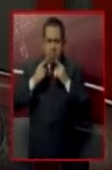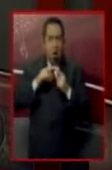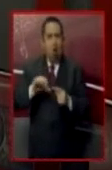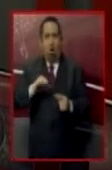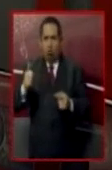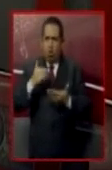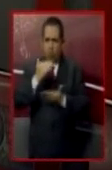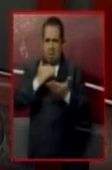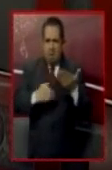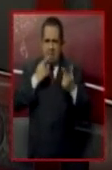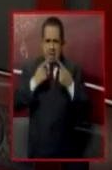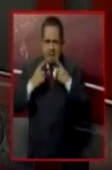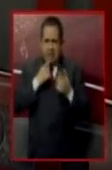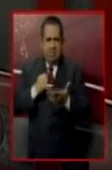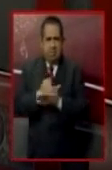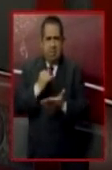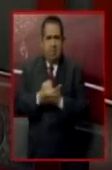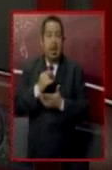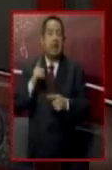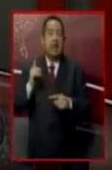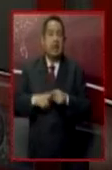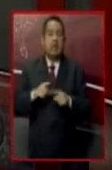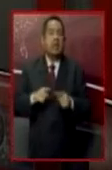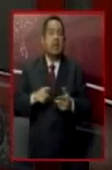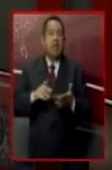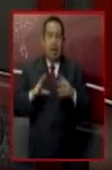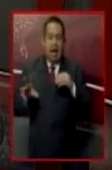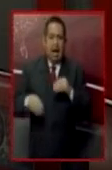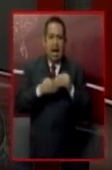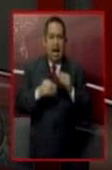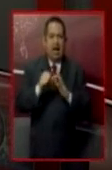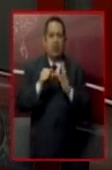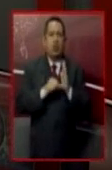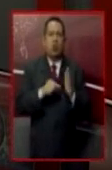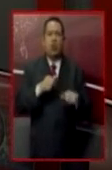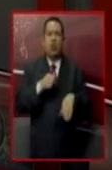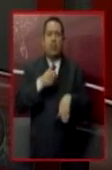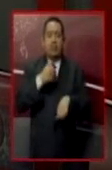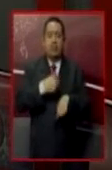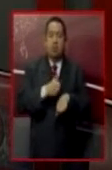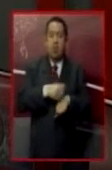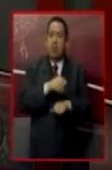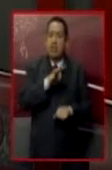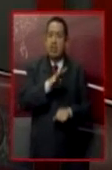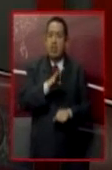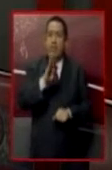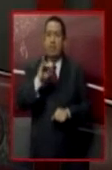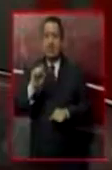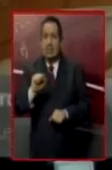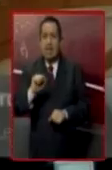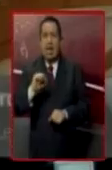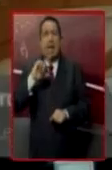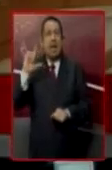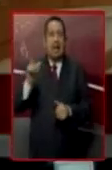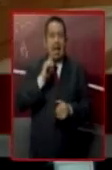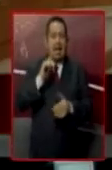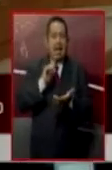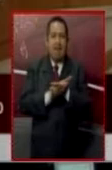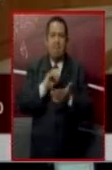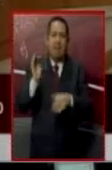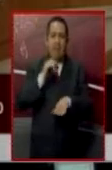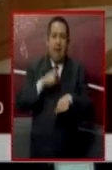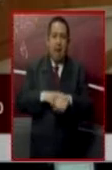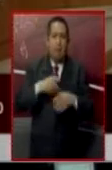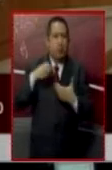documento sometido a discusión al Pleno fue dictamen por el cual se adiciona el artículo 19 bis de la Ley Federal de Presupuesto y Responsabilidad